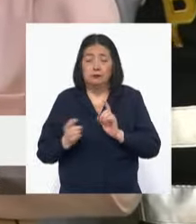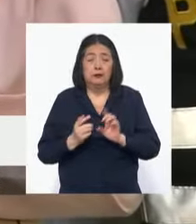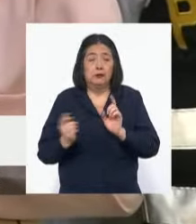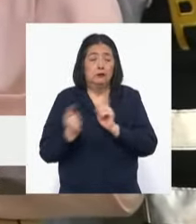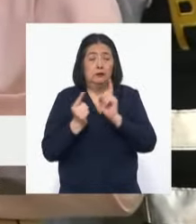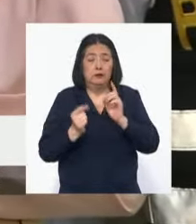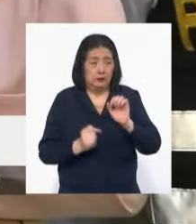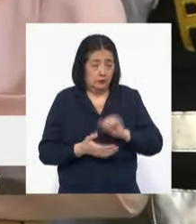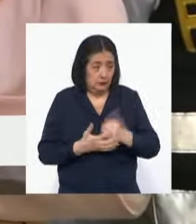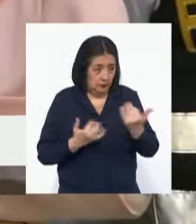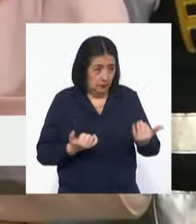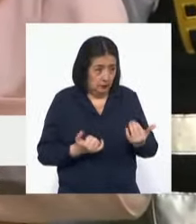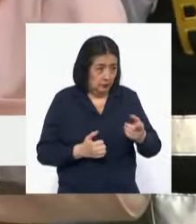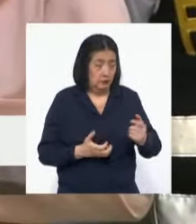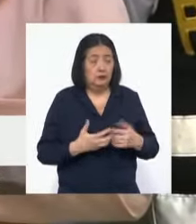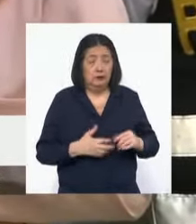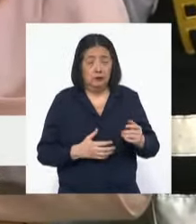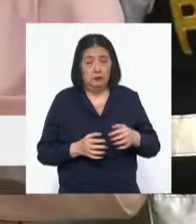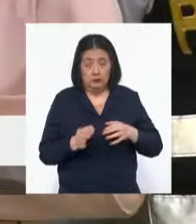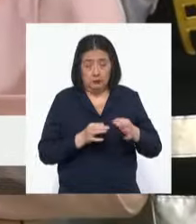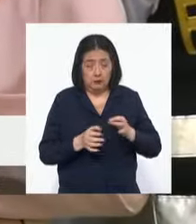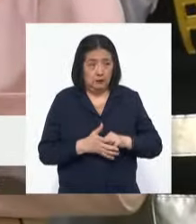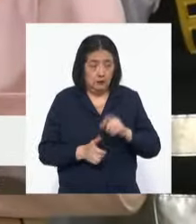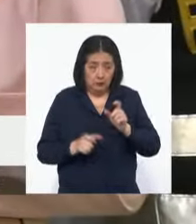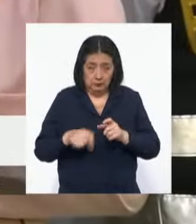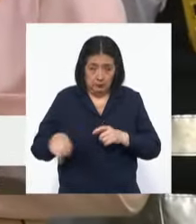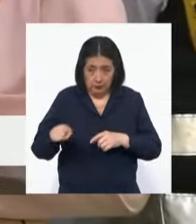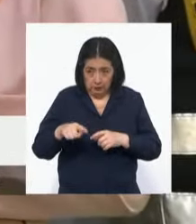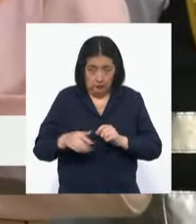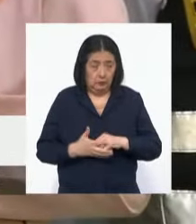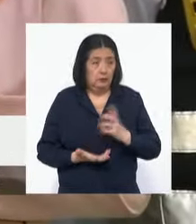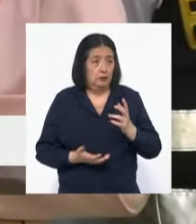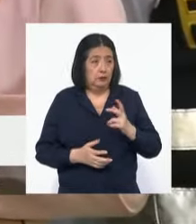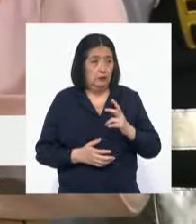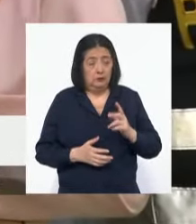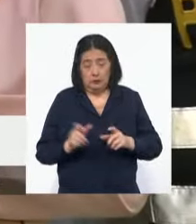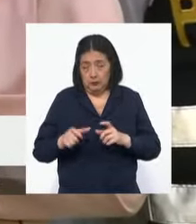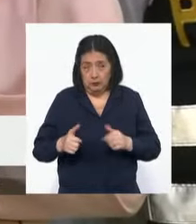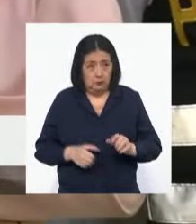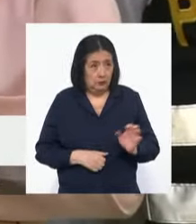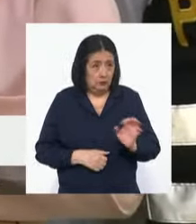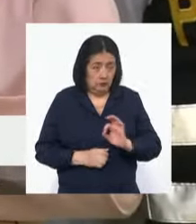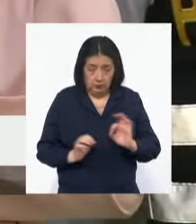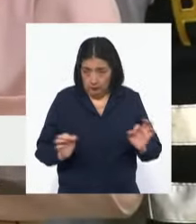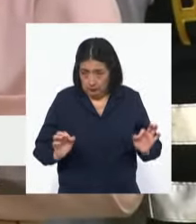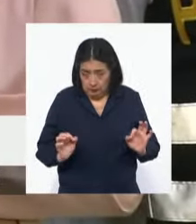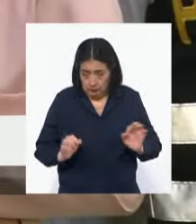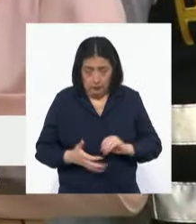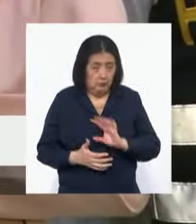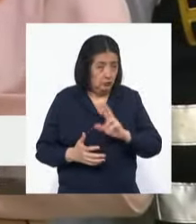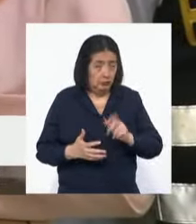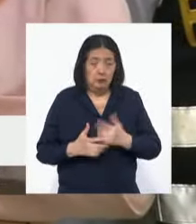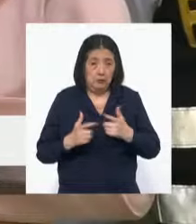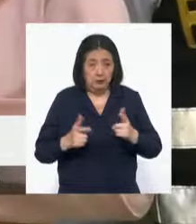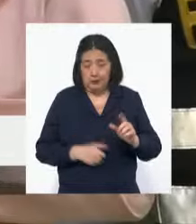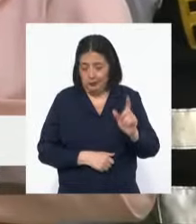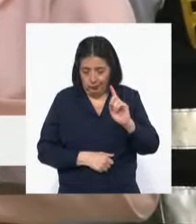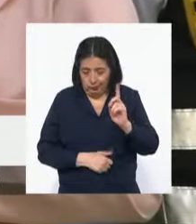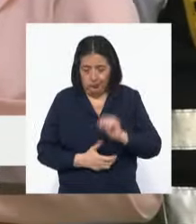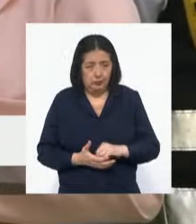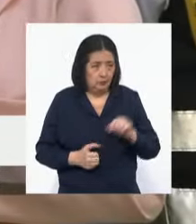tenemos que indicar que a la ciudadanía, decirle a nuestros vecinos que ningún delito va a quedar impune. Tras la